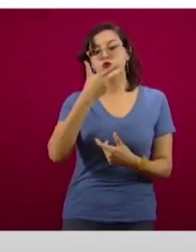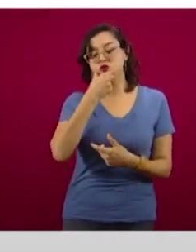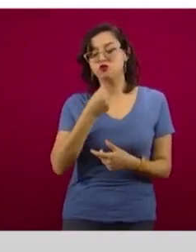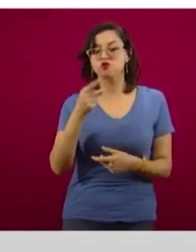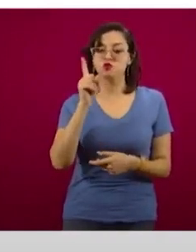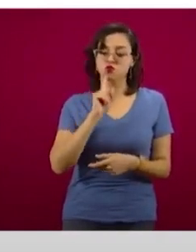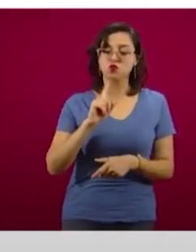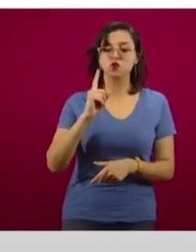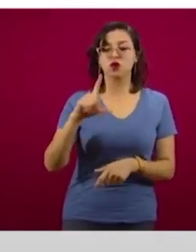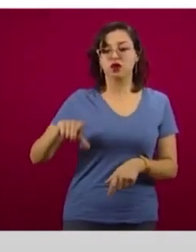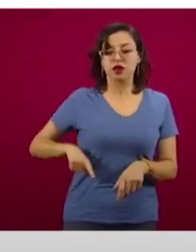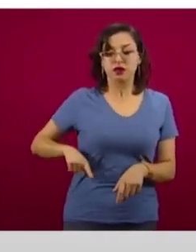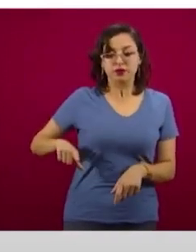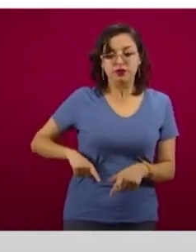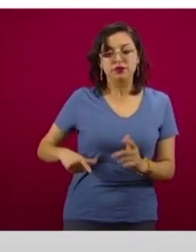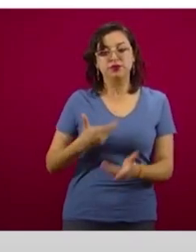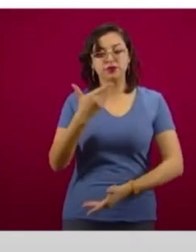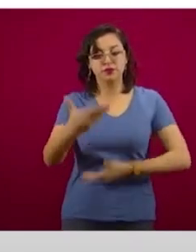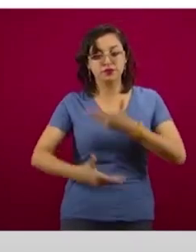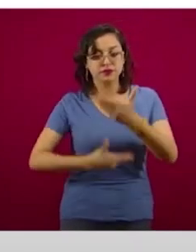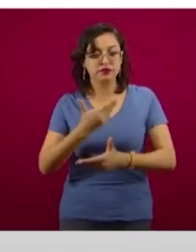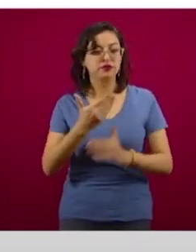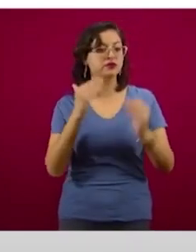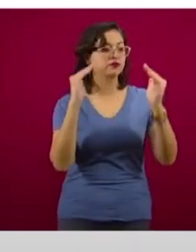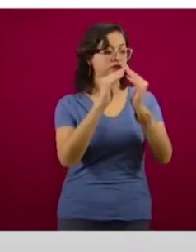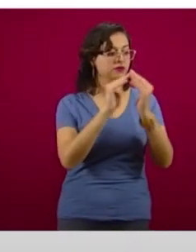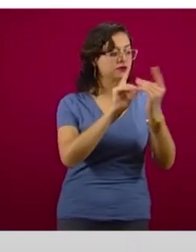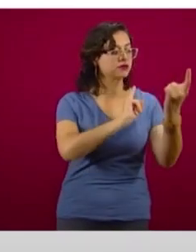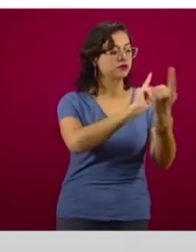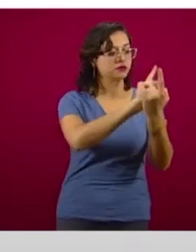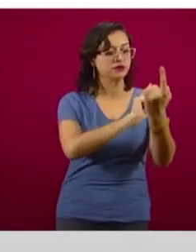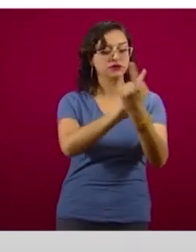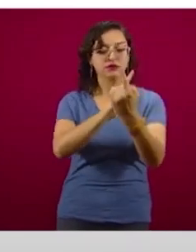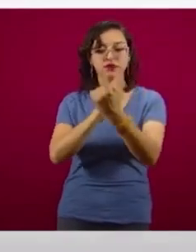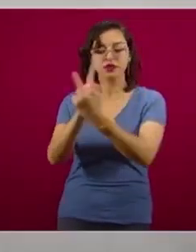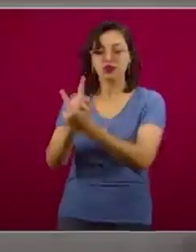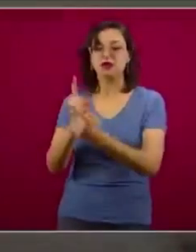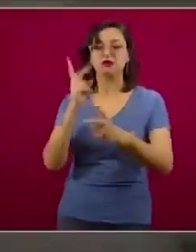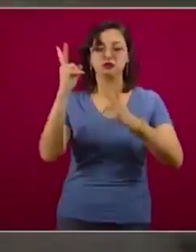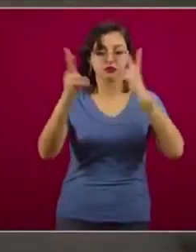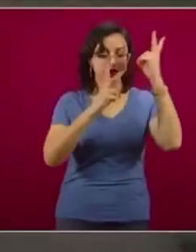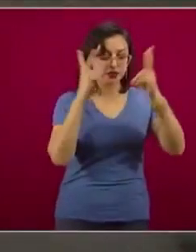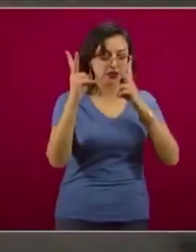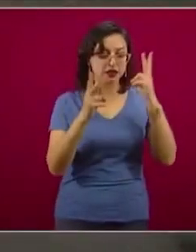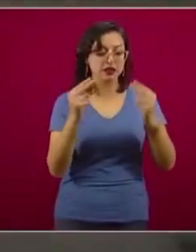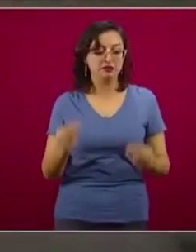de la Nación, que hacen la visita domiciliaria para validar que está el negocio, para